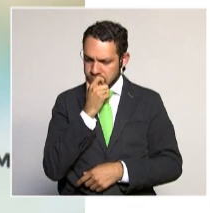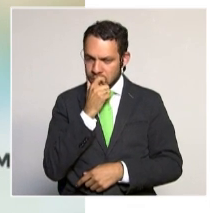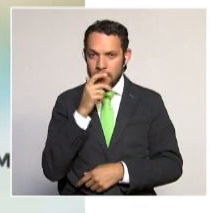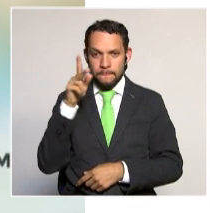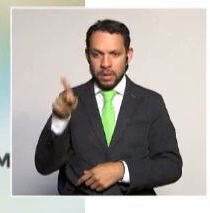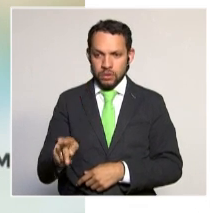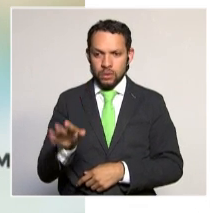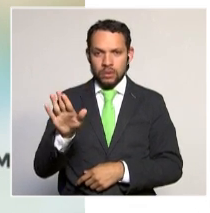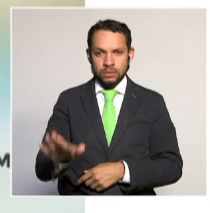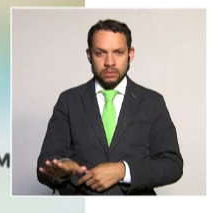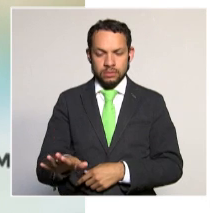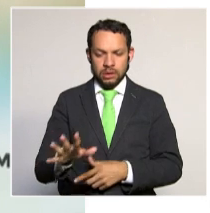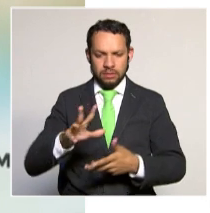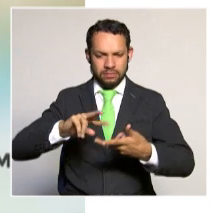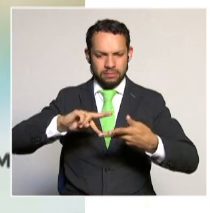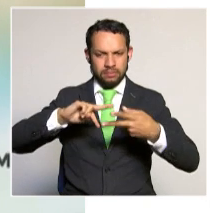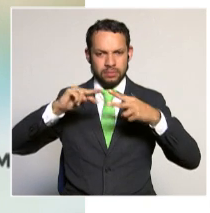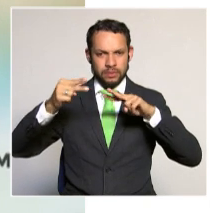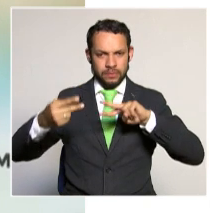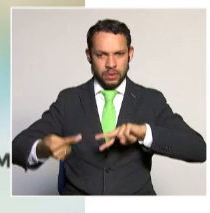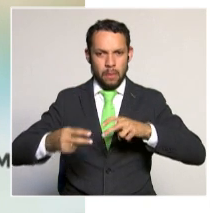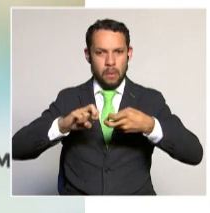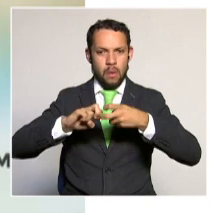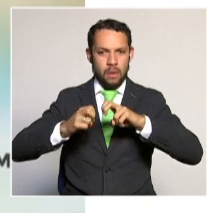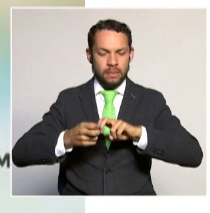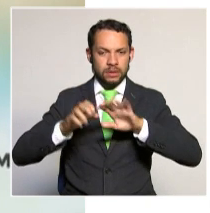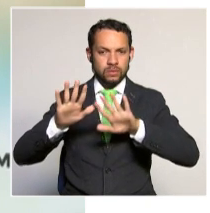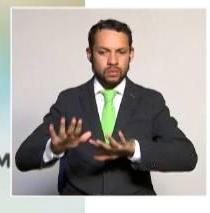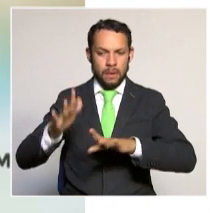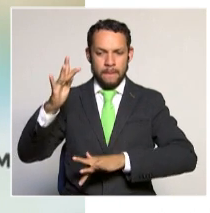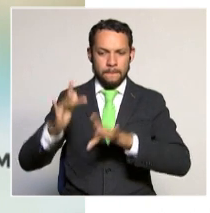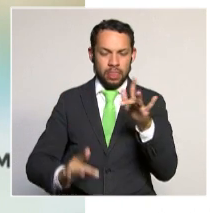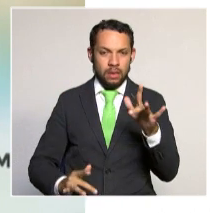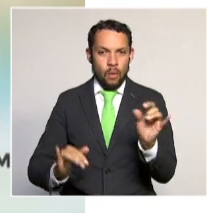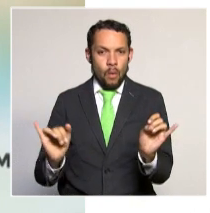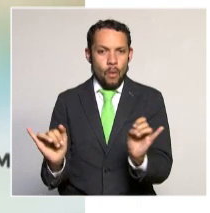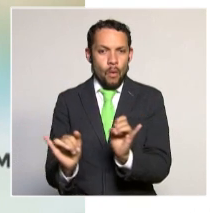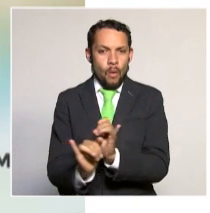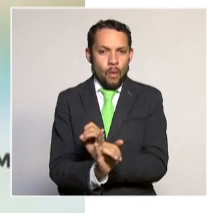persona empieza a tener un trastorno que involucra una baja de peso.